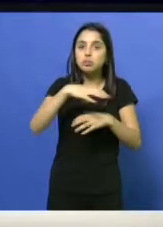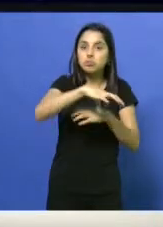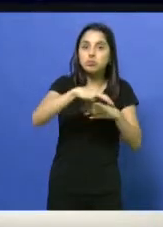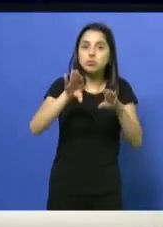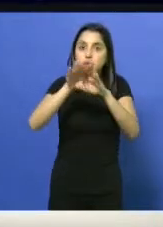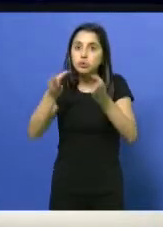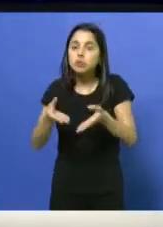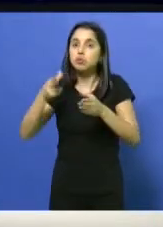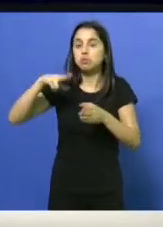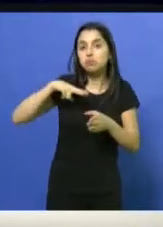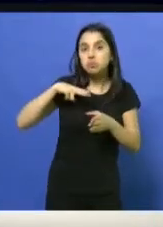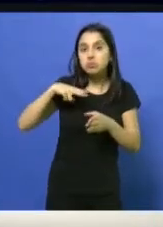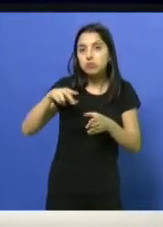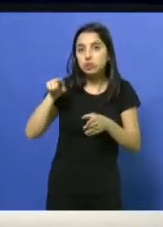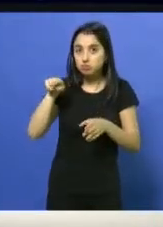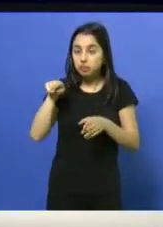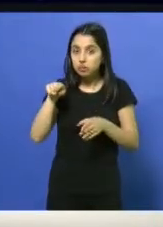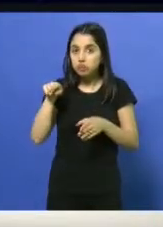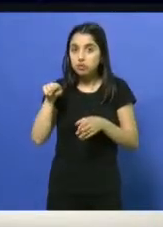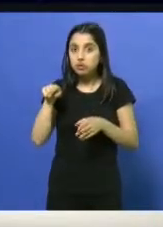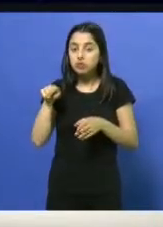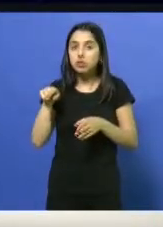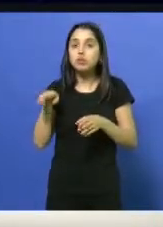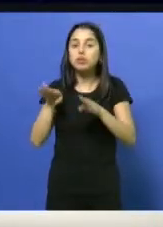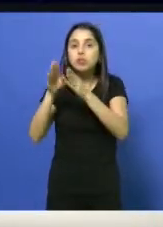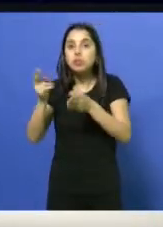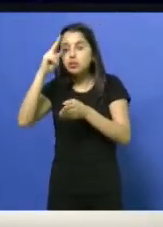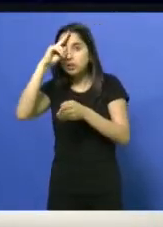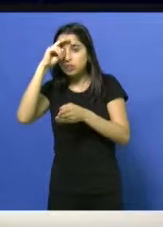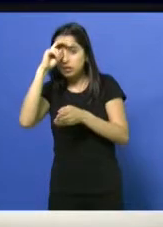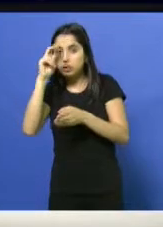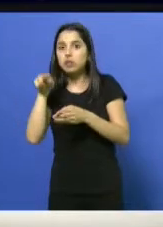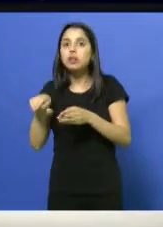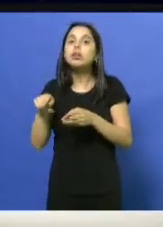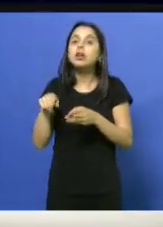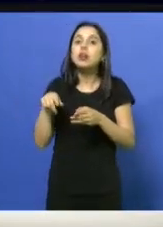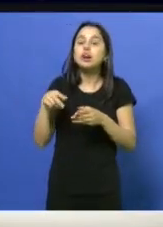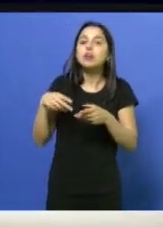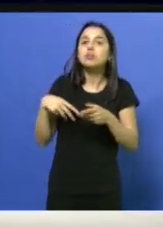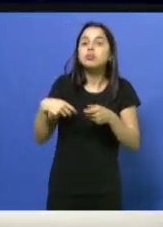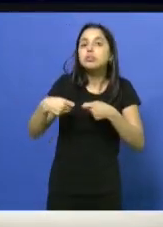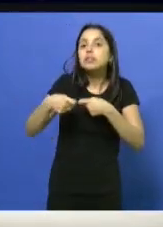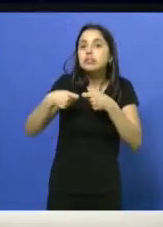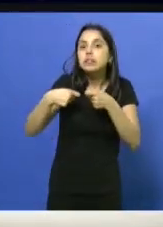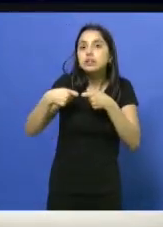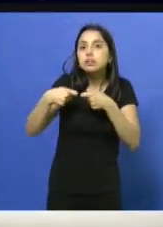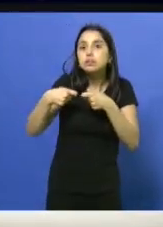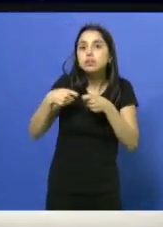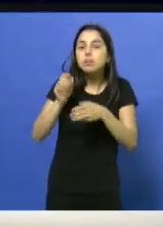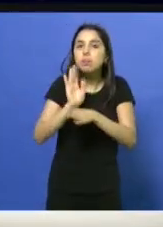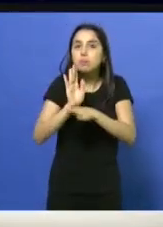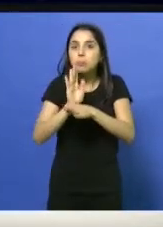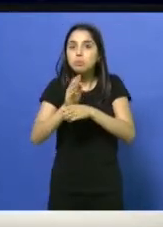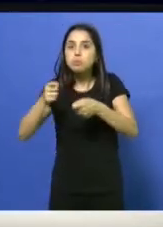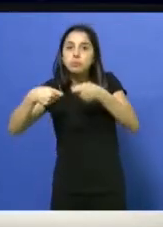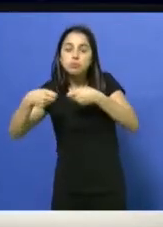que entender que las clínicas, para las clínicas es un negocio. Hay que entender de todas maneras que lo que hay que correrse un poquito de pensar en el negocio, pero